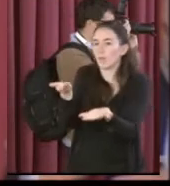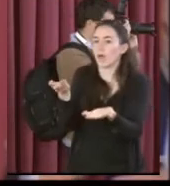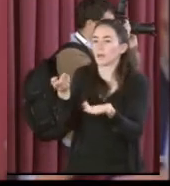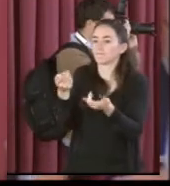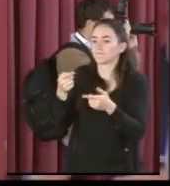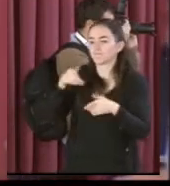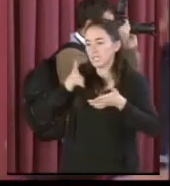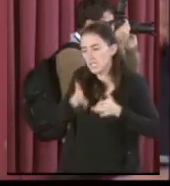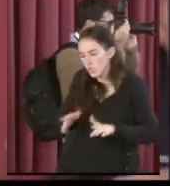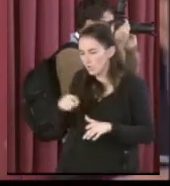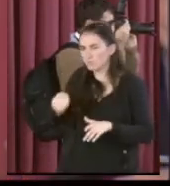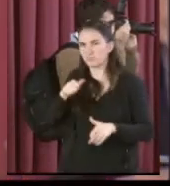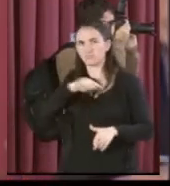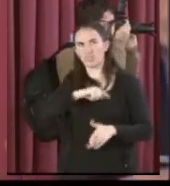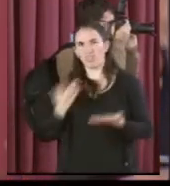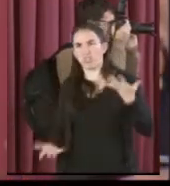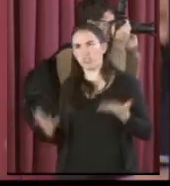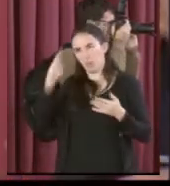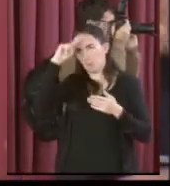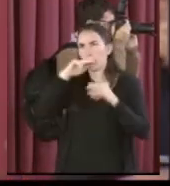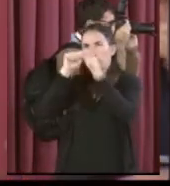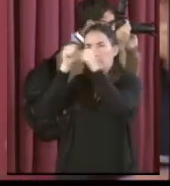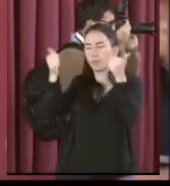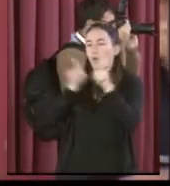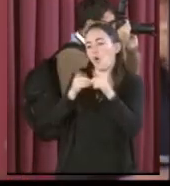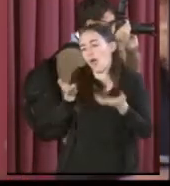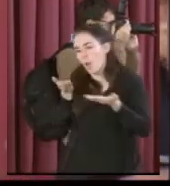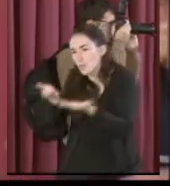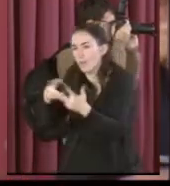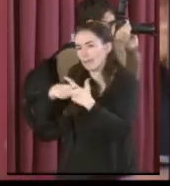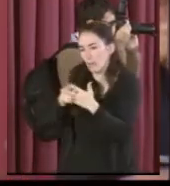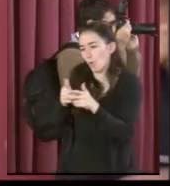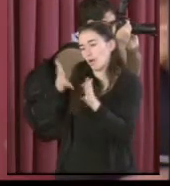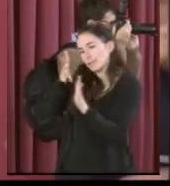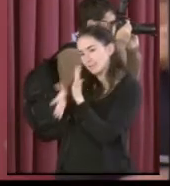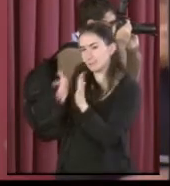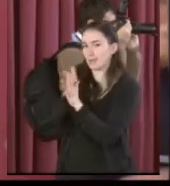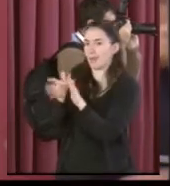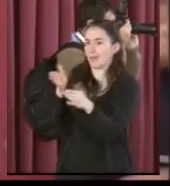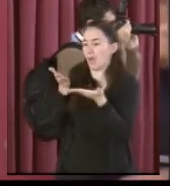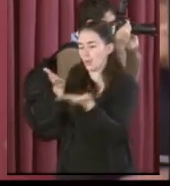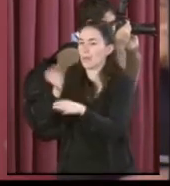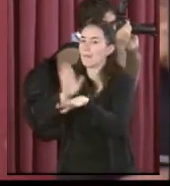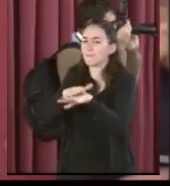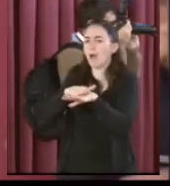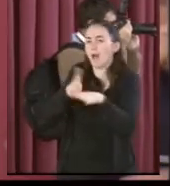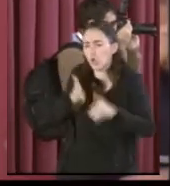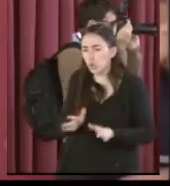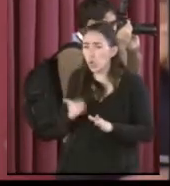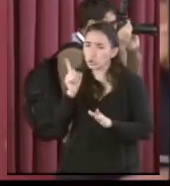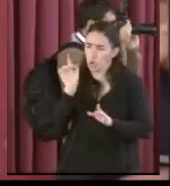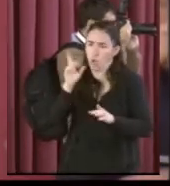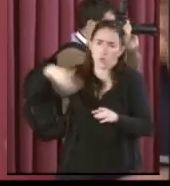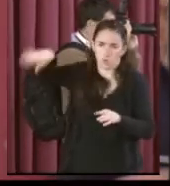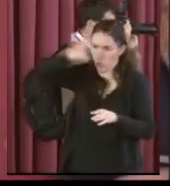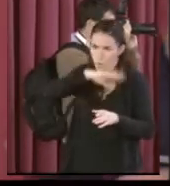en la medida de lo posible, reducir el impacto inherente a los procesos de separación para todos los miembros de la familia, pero especialmente